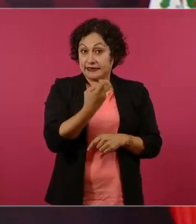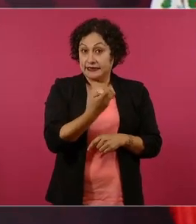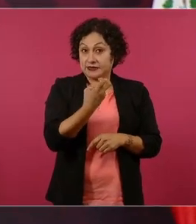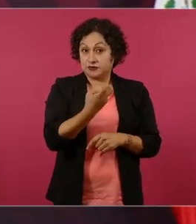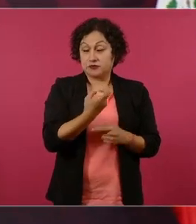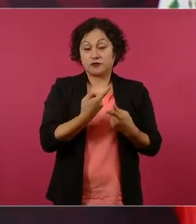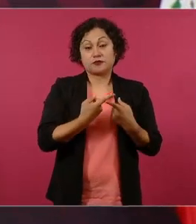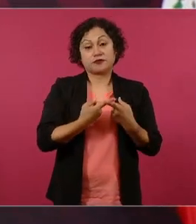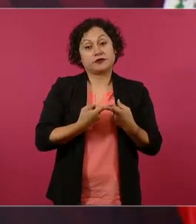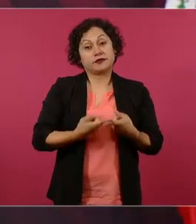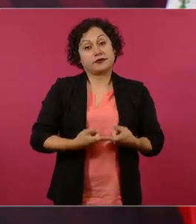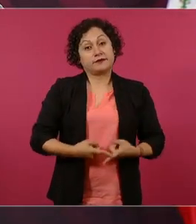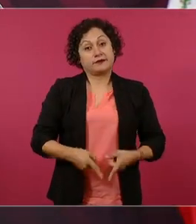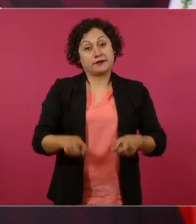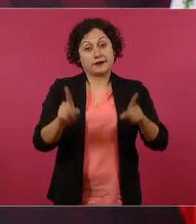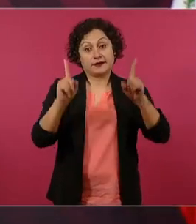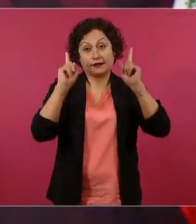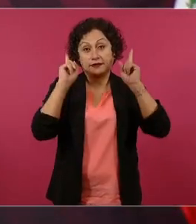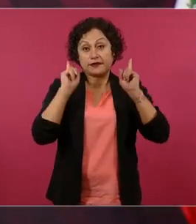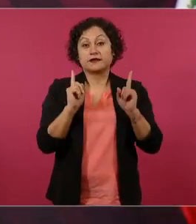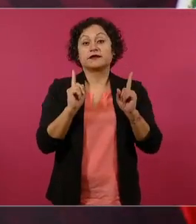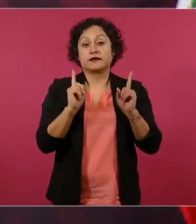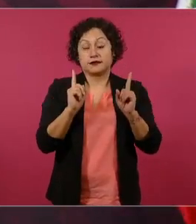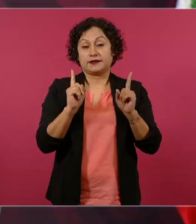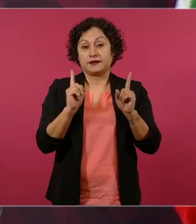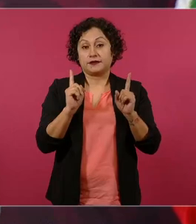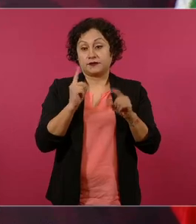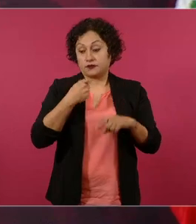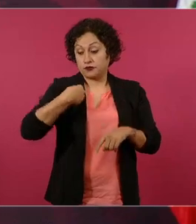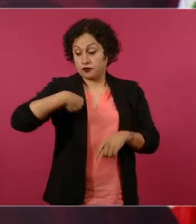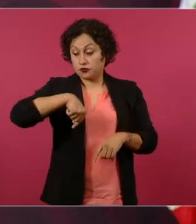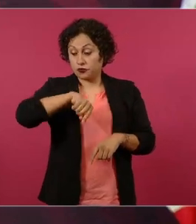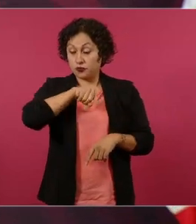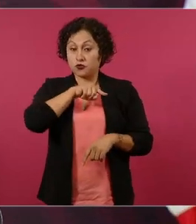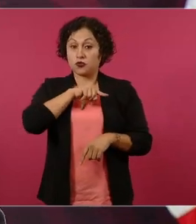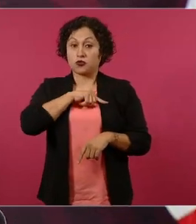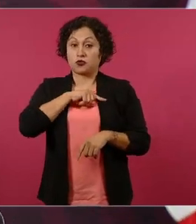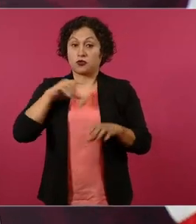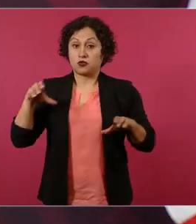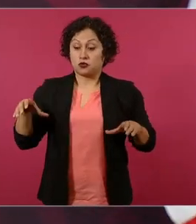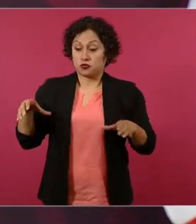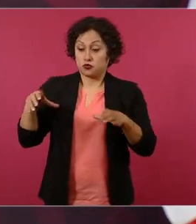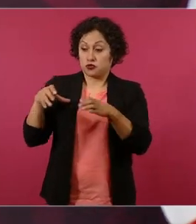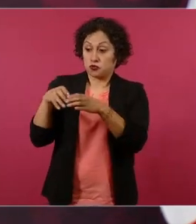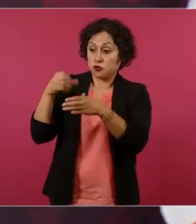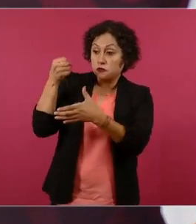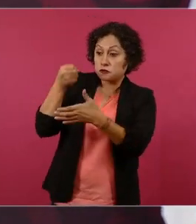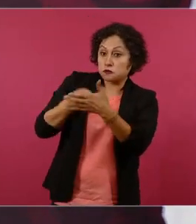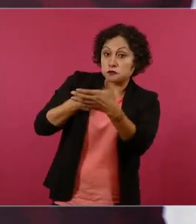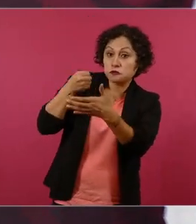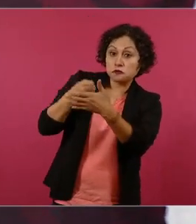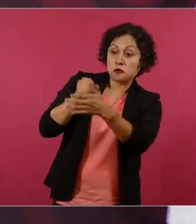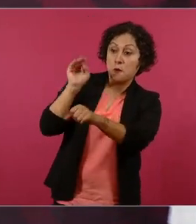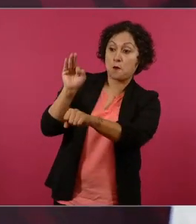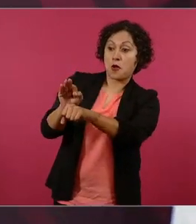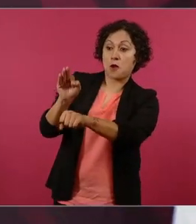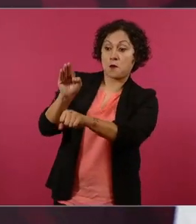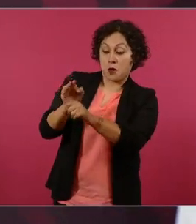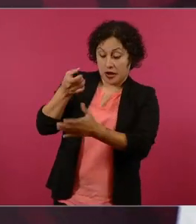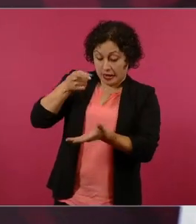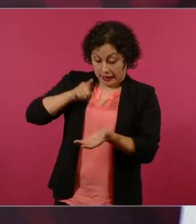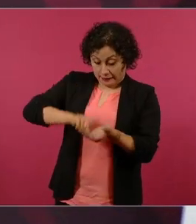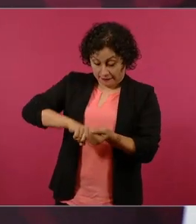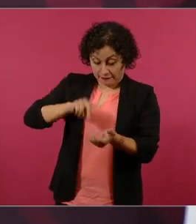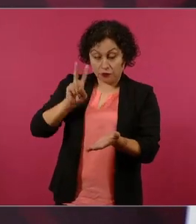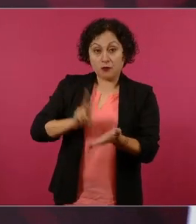pasa con quienes luchamos en favor del pueblo Y tenemos principio y tenemos ideales pero los van